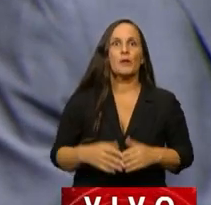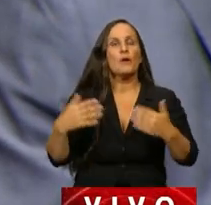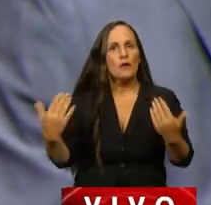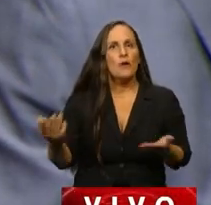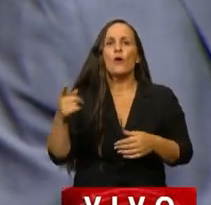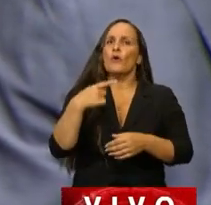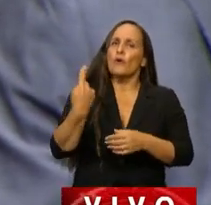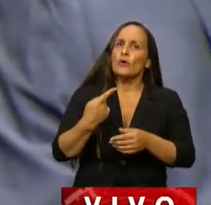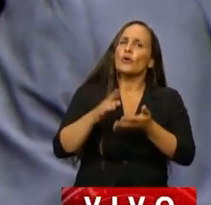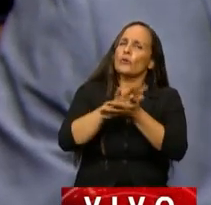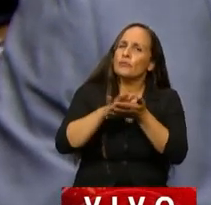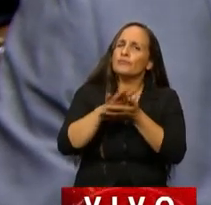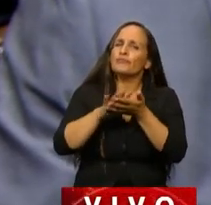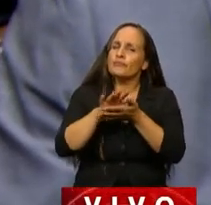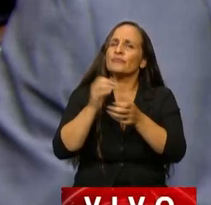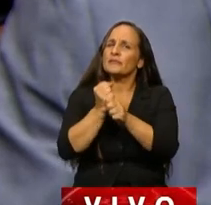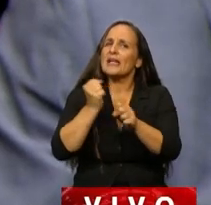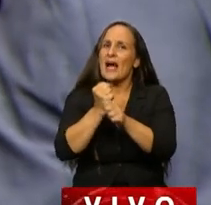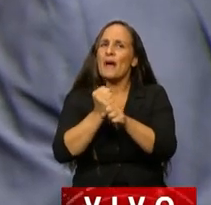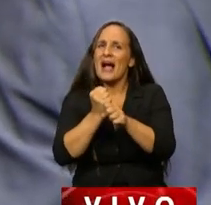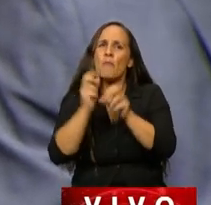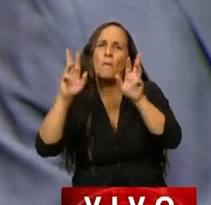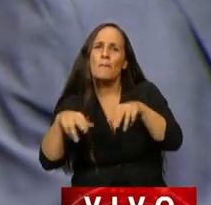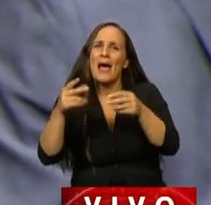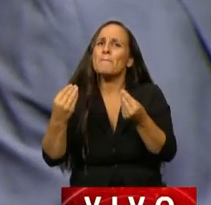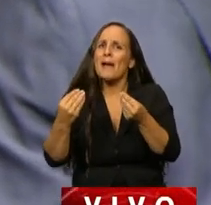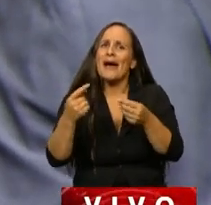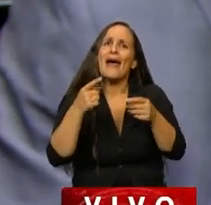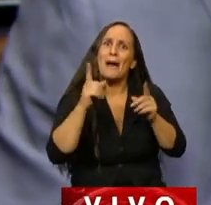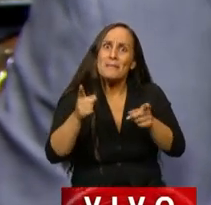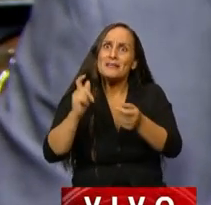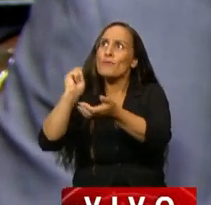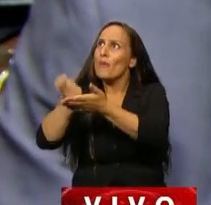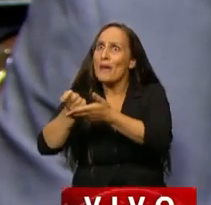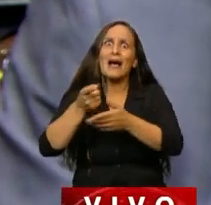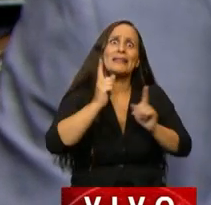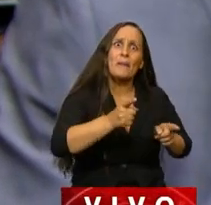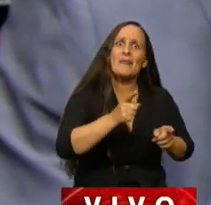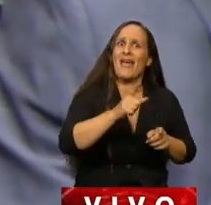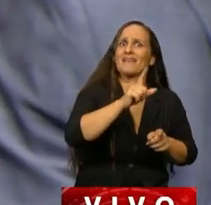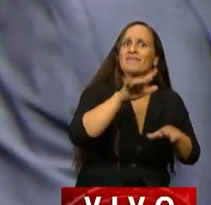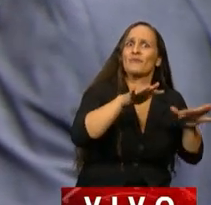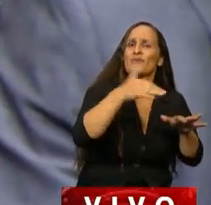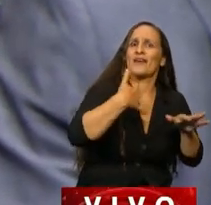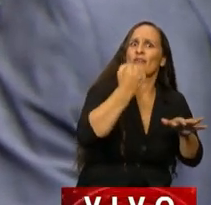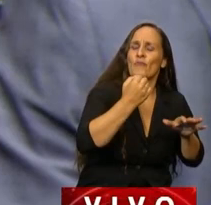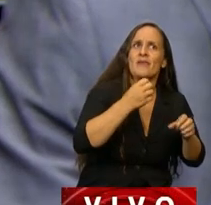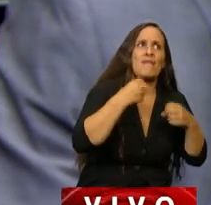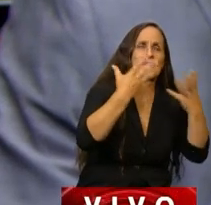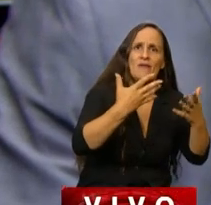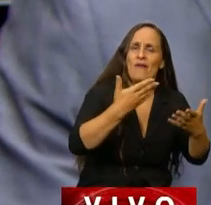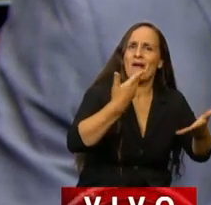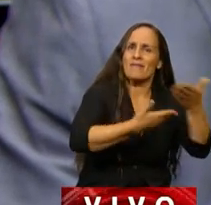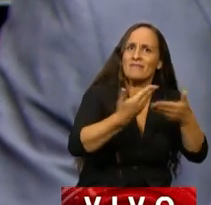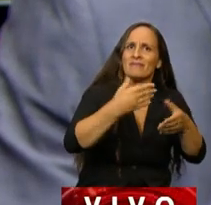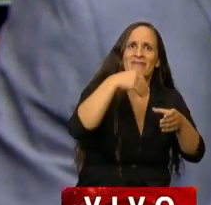Trabajamos en políticas acordadas que nos permiten crecer, estabilizar la macroeconomía, fortalecer el